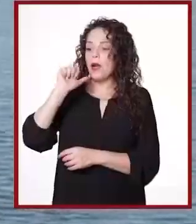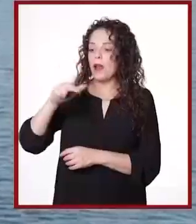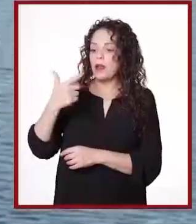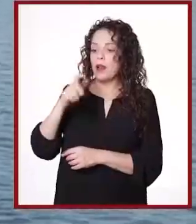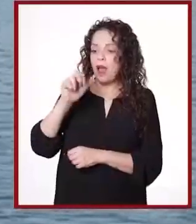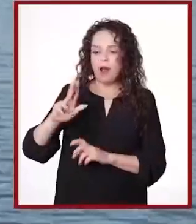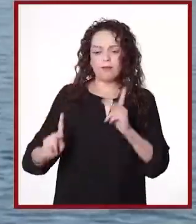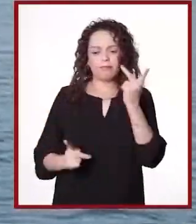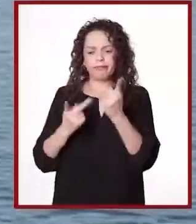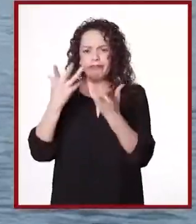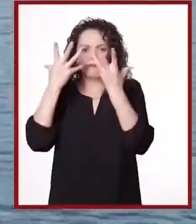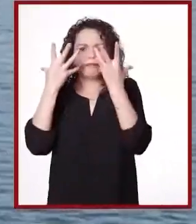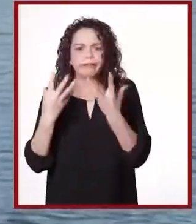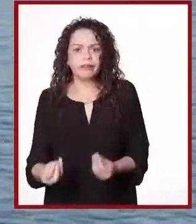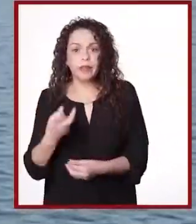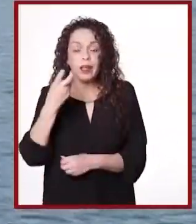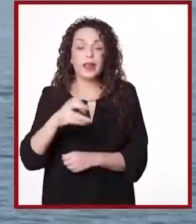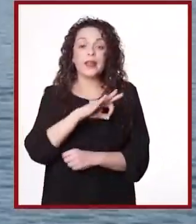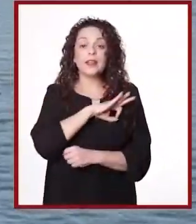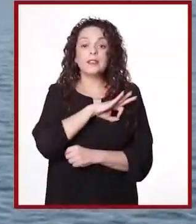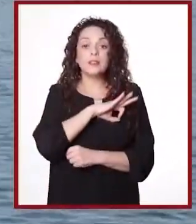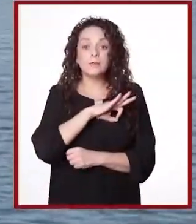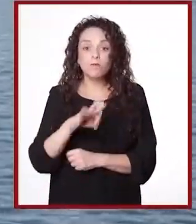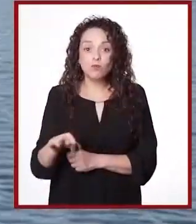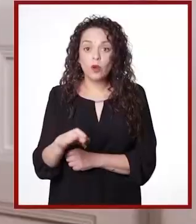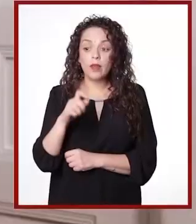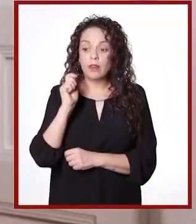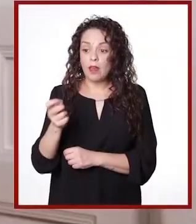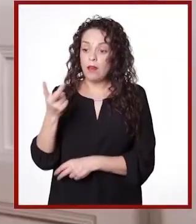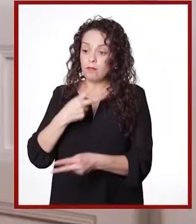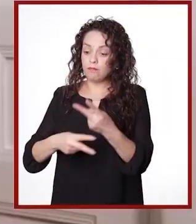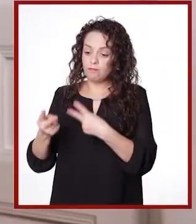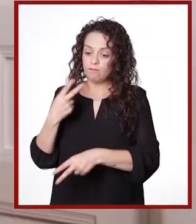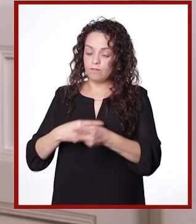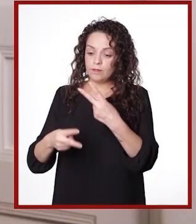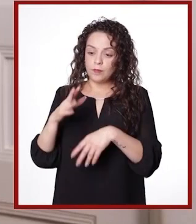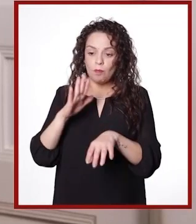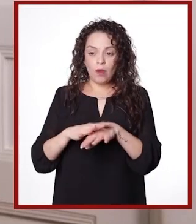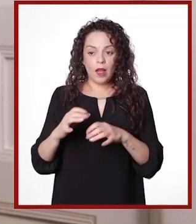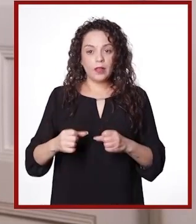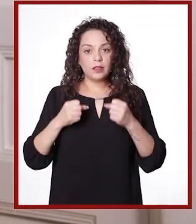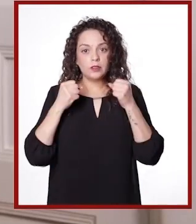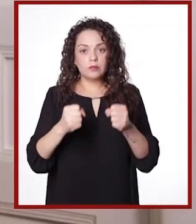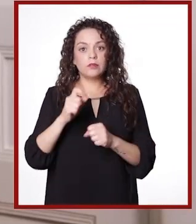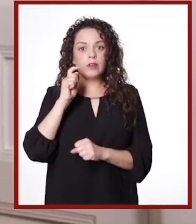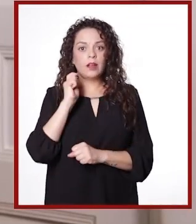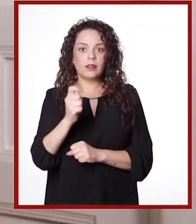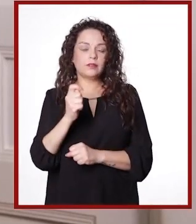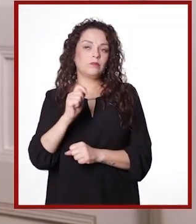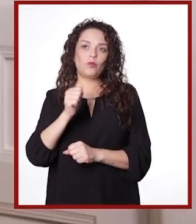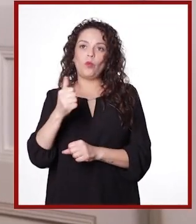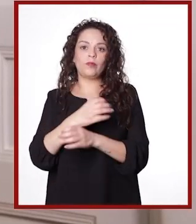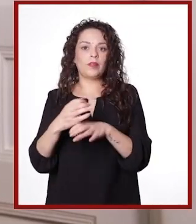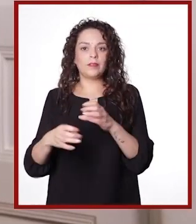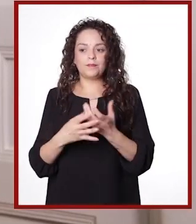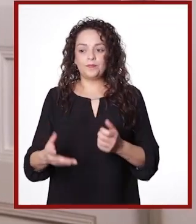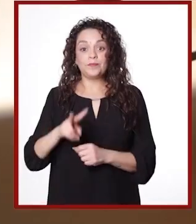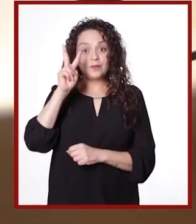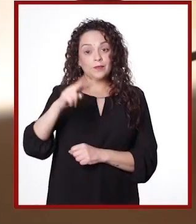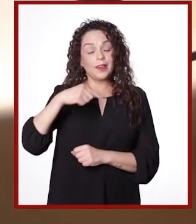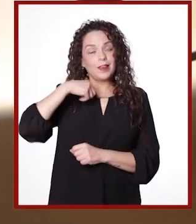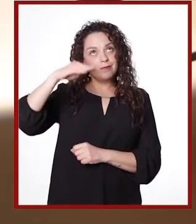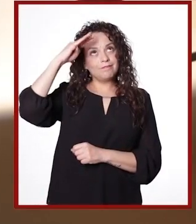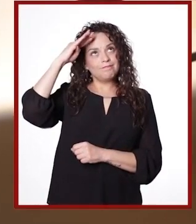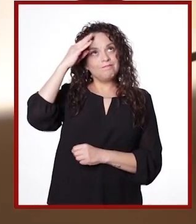puedan ser una buen contrafuerte para eventos extremos. Me dejas pensando muchas